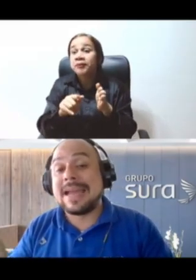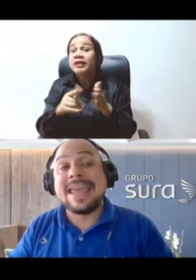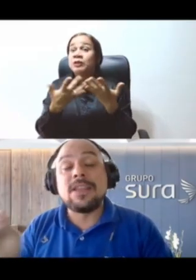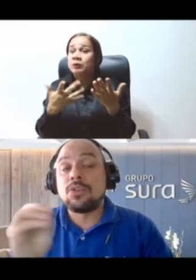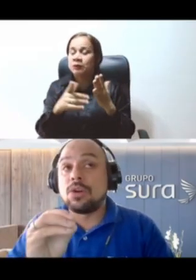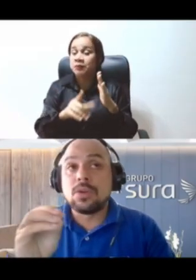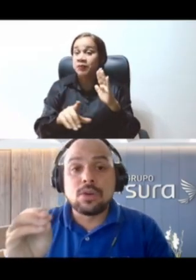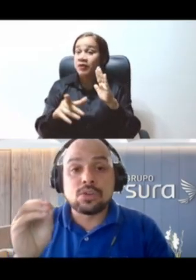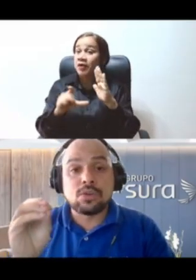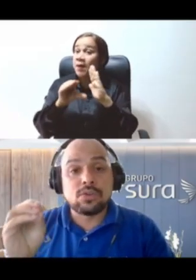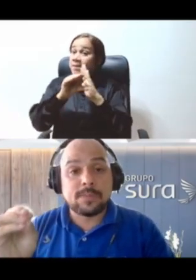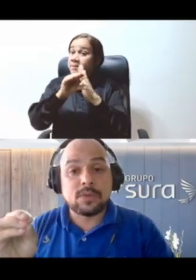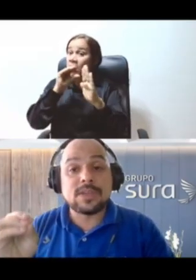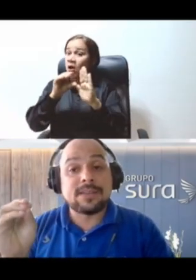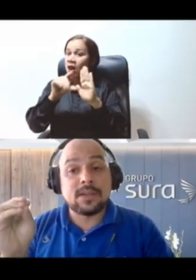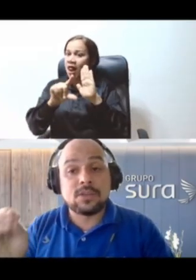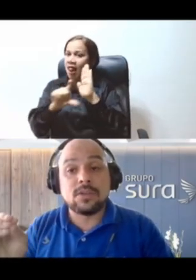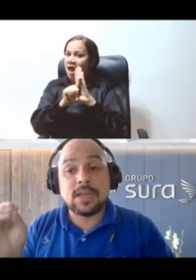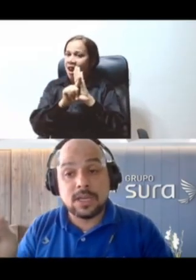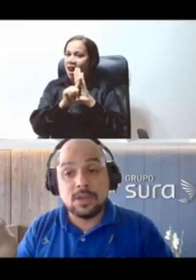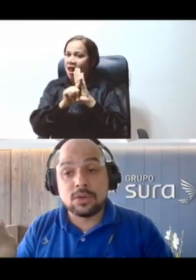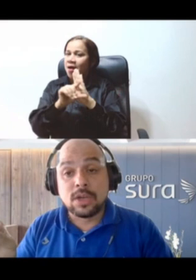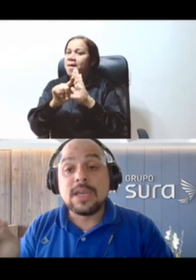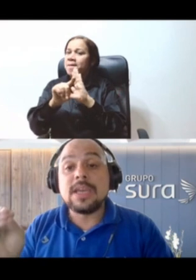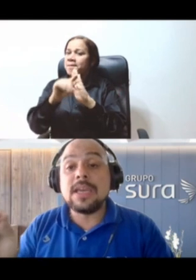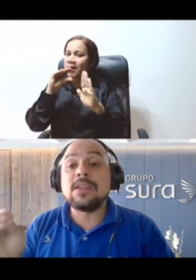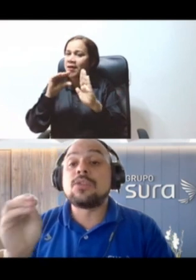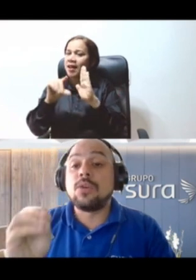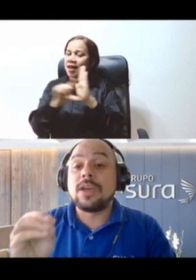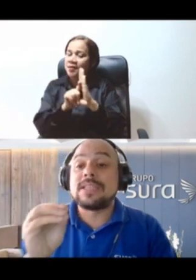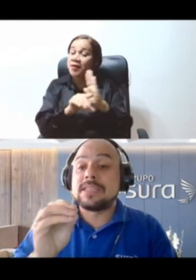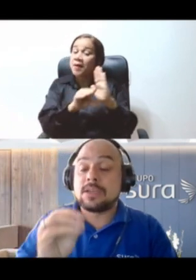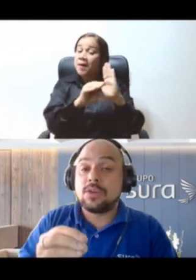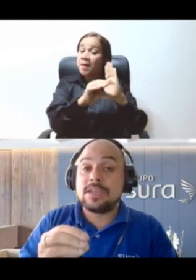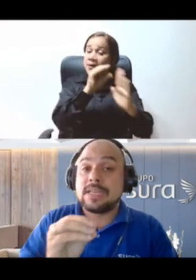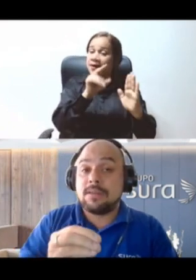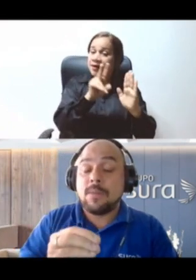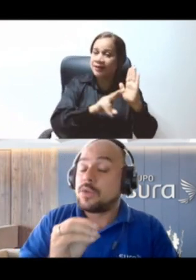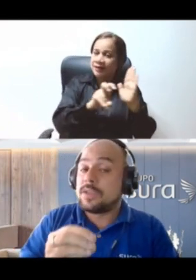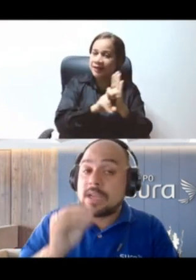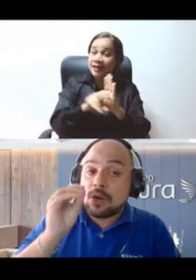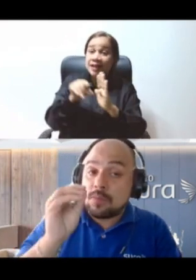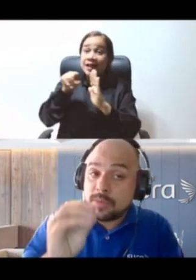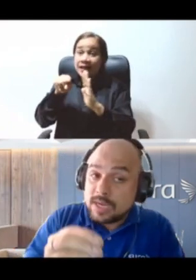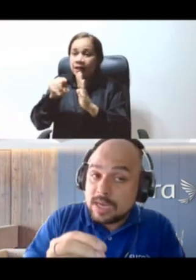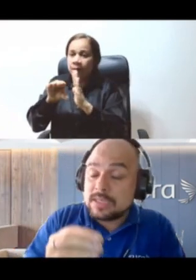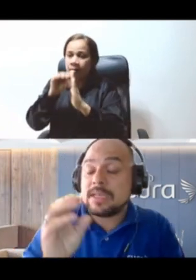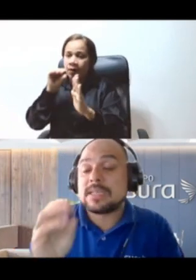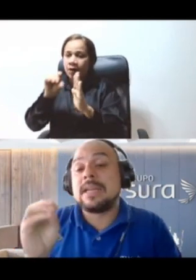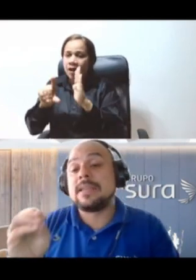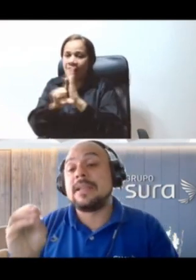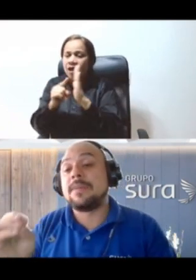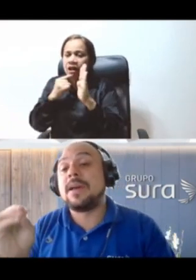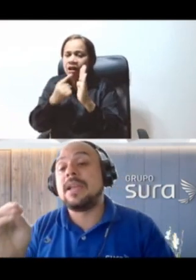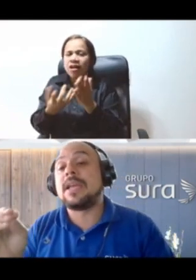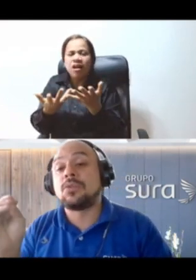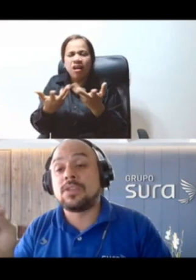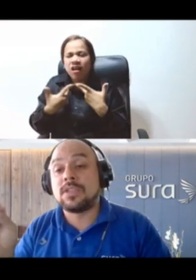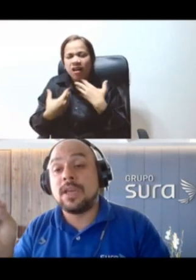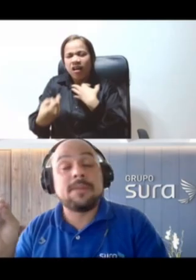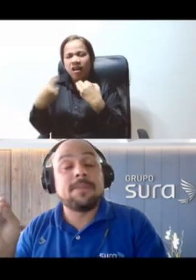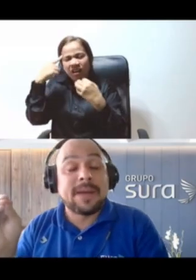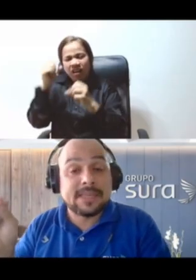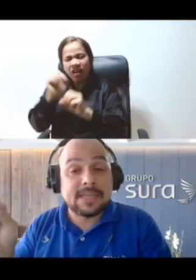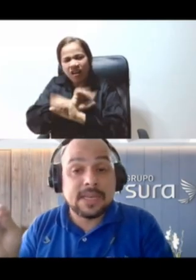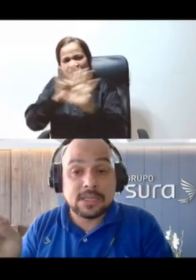a orientar en todos los conceptos de atención de heridos y todas las acciones que debemos de tener como brigadistas ante el tema